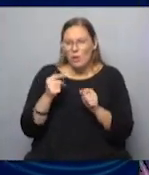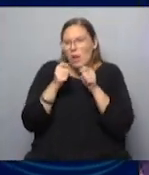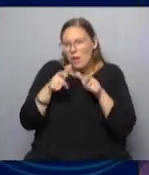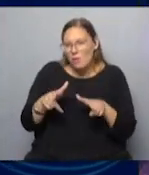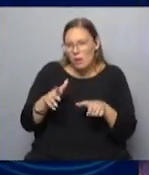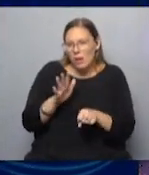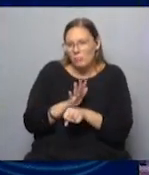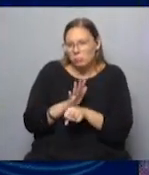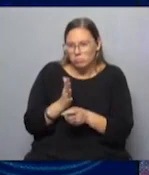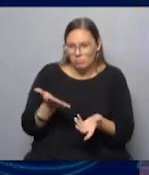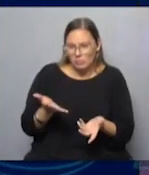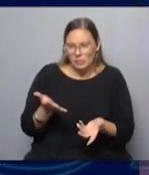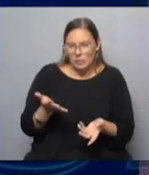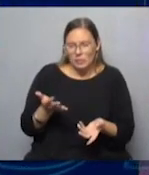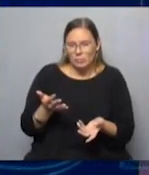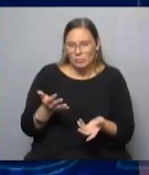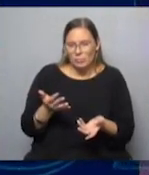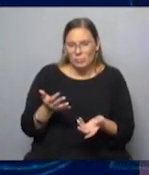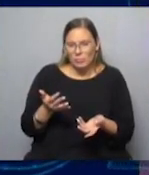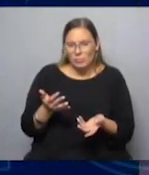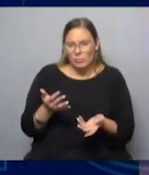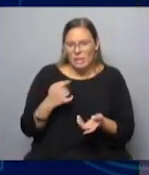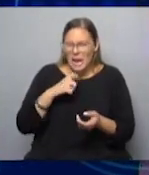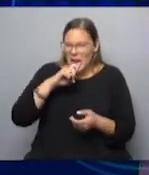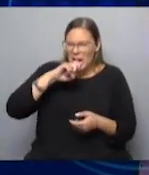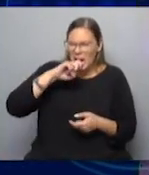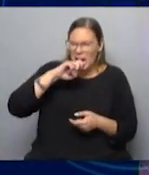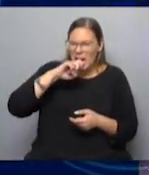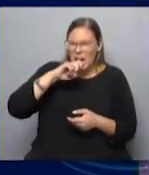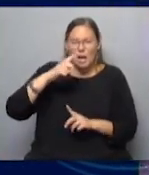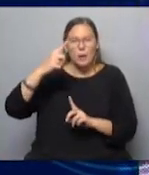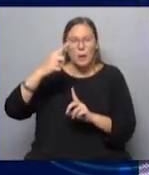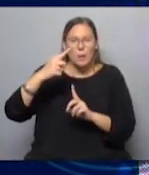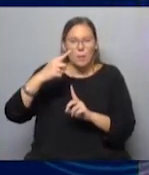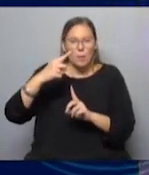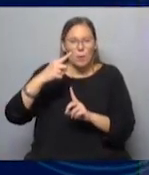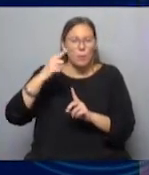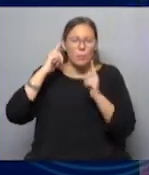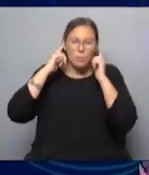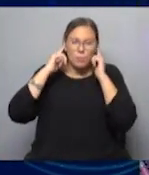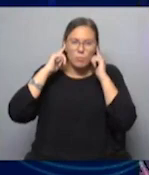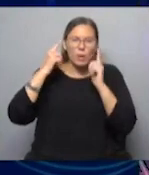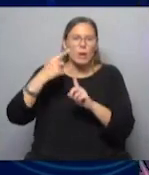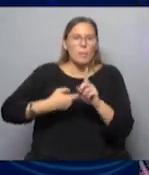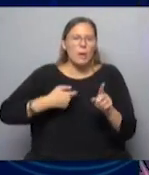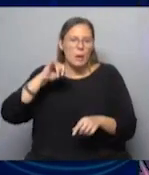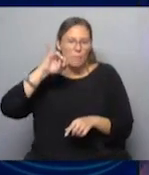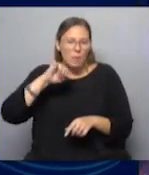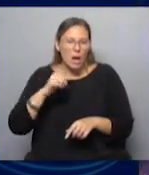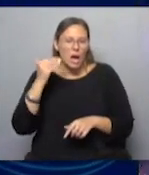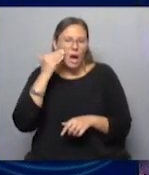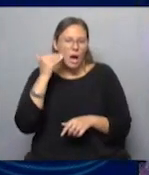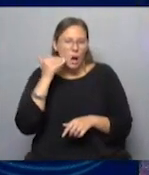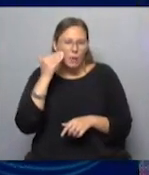mucha alegría porque de enojarnos en el mes de mayo abril